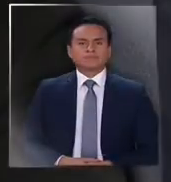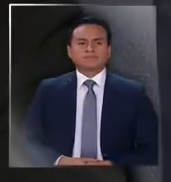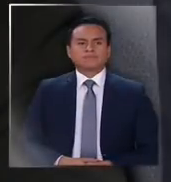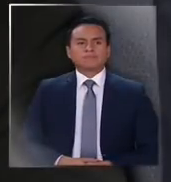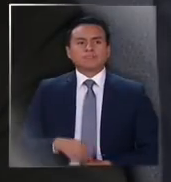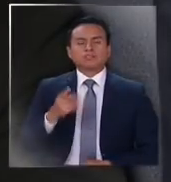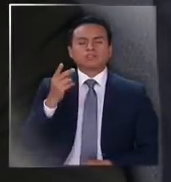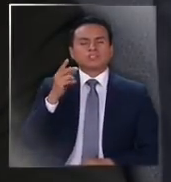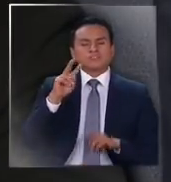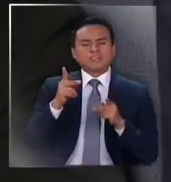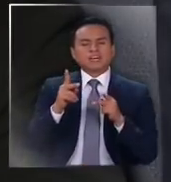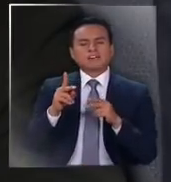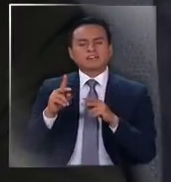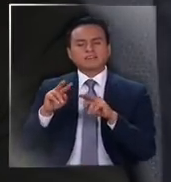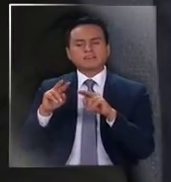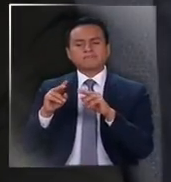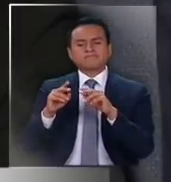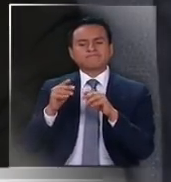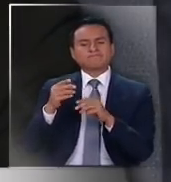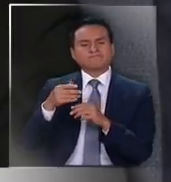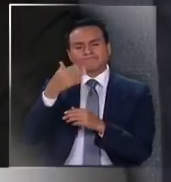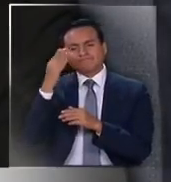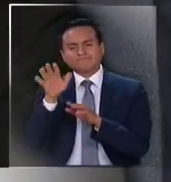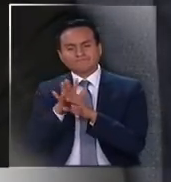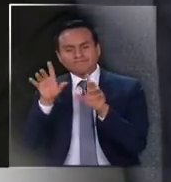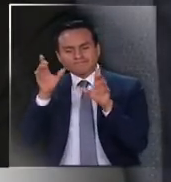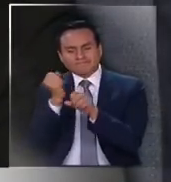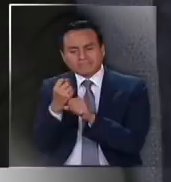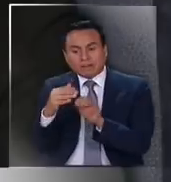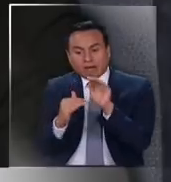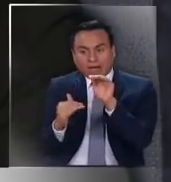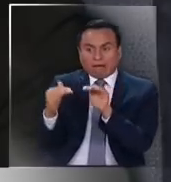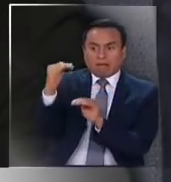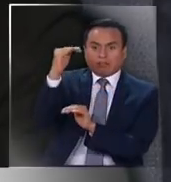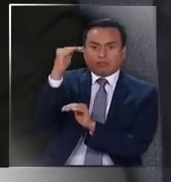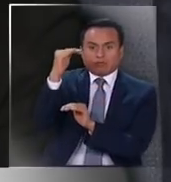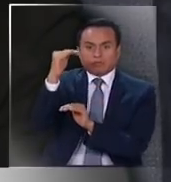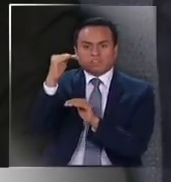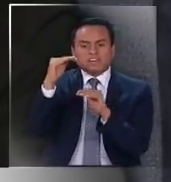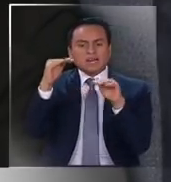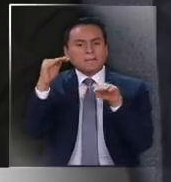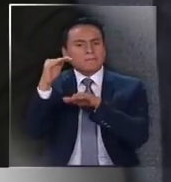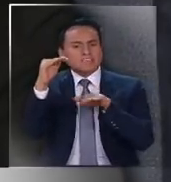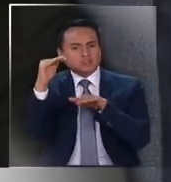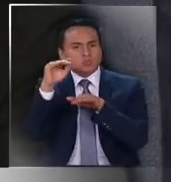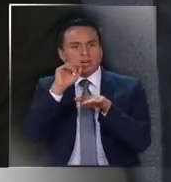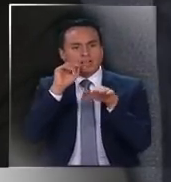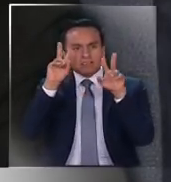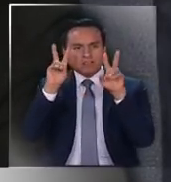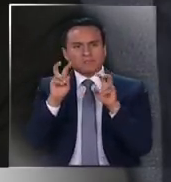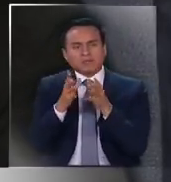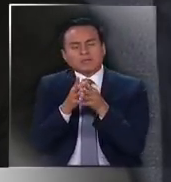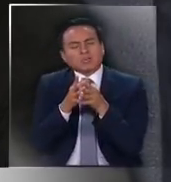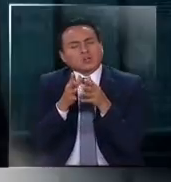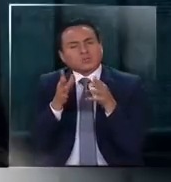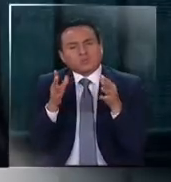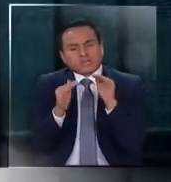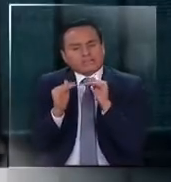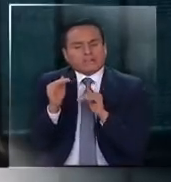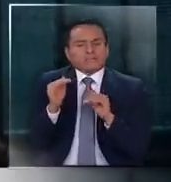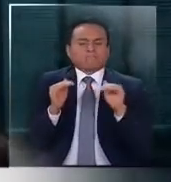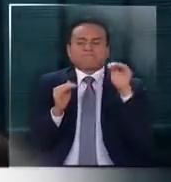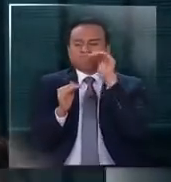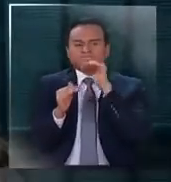curaría? Son intérpretes de un nivel tan alto que en el fondo el piso de todo era muy elevado.